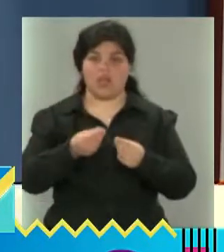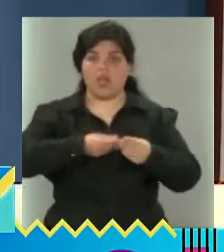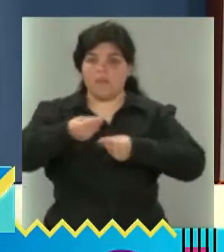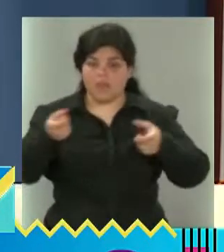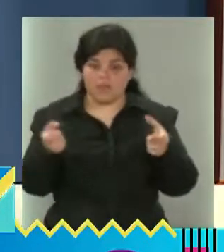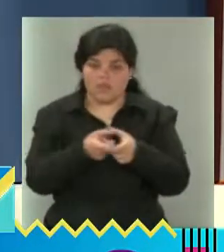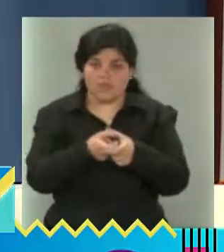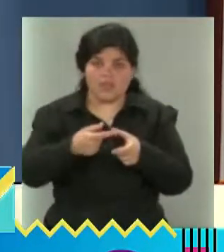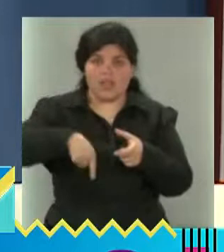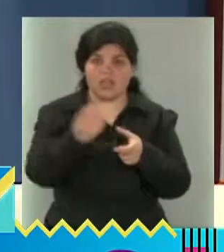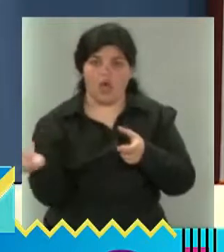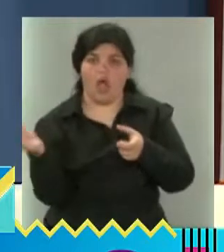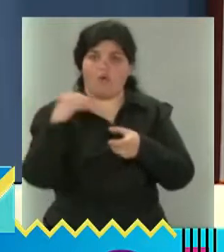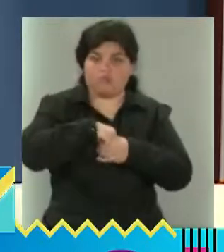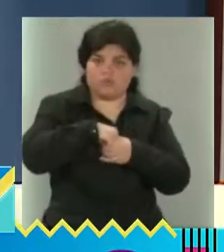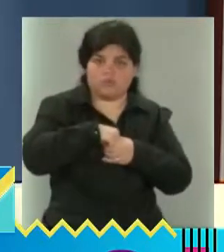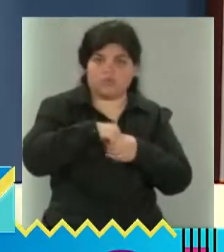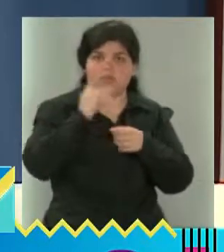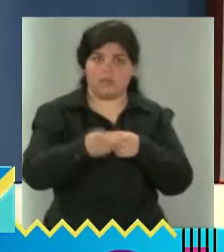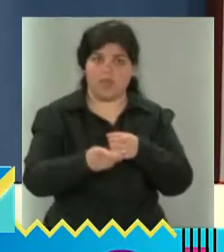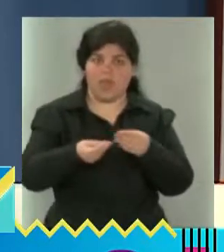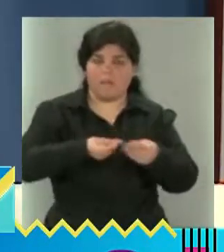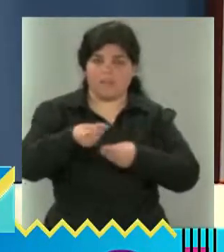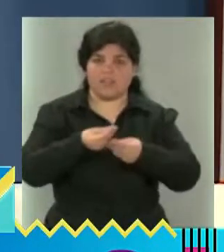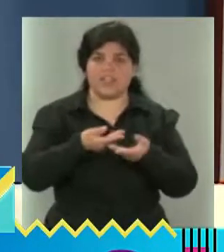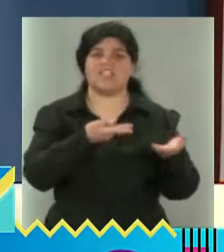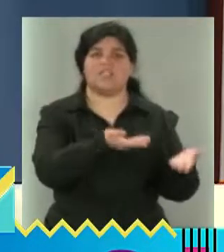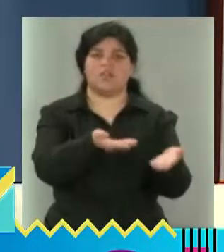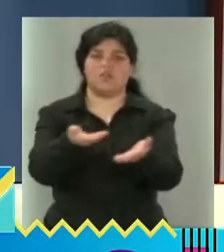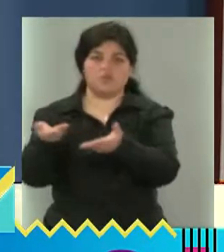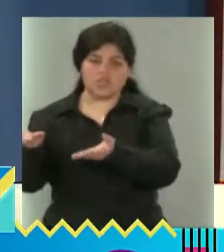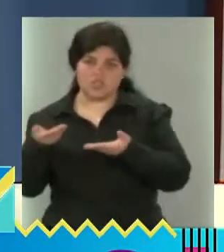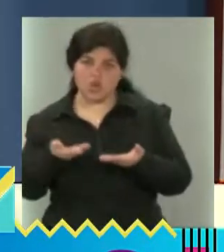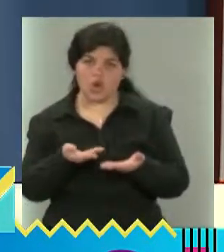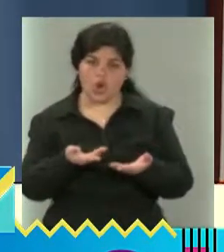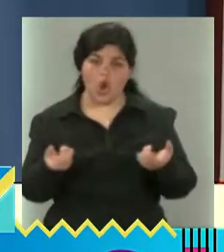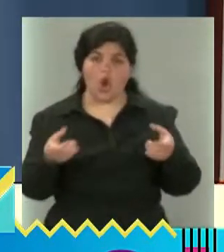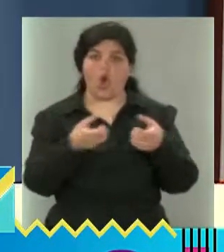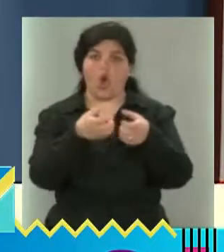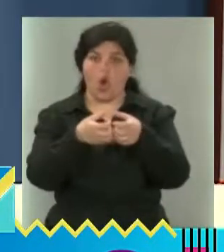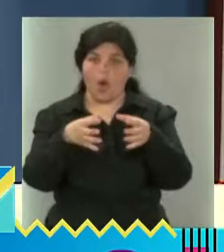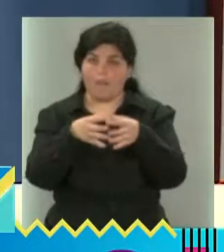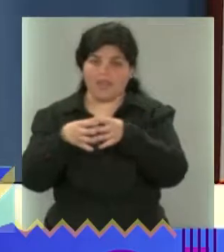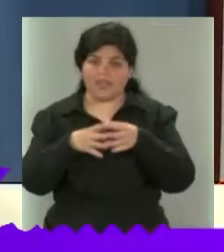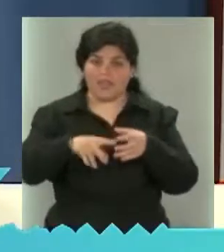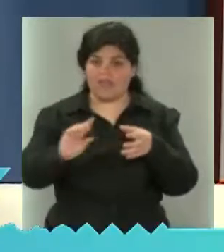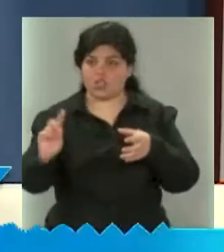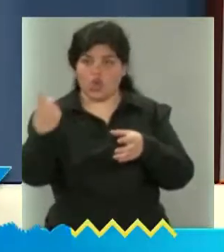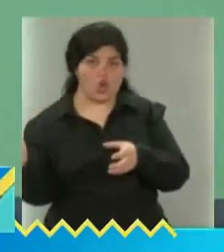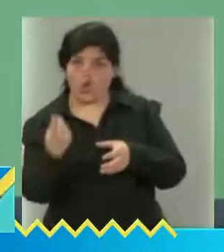estar integrado y a través de una empresa de servicio que la cooperativa le ayude a hacer cosas que él solo no puede hoy día.